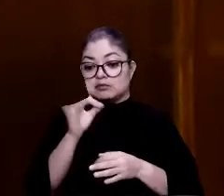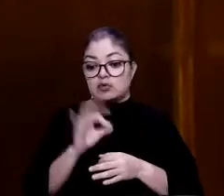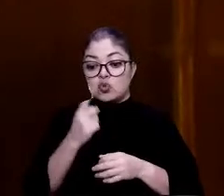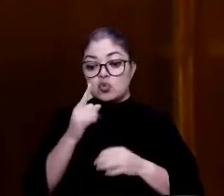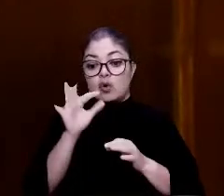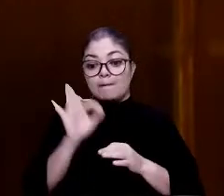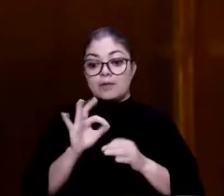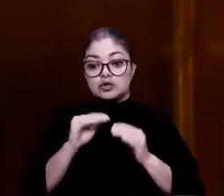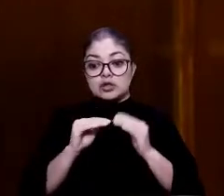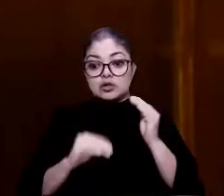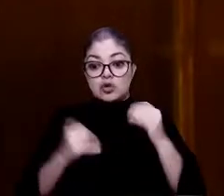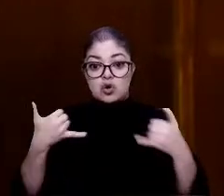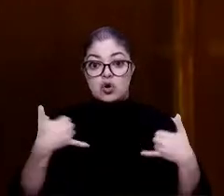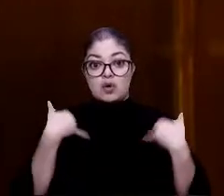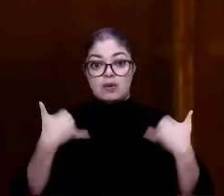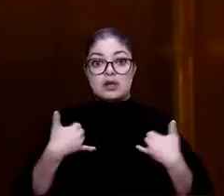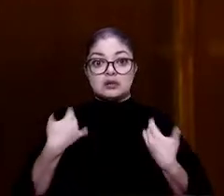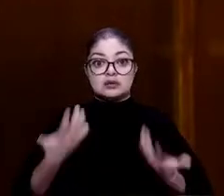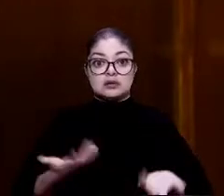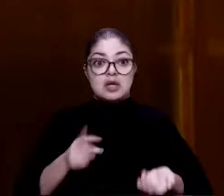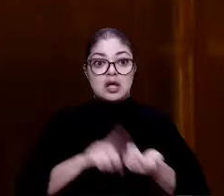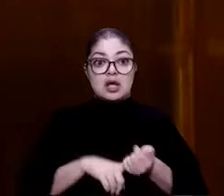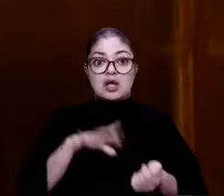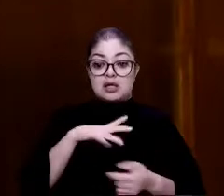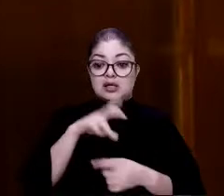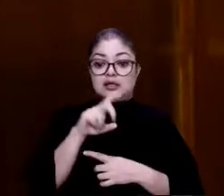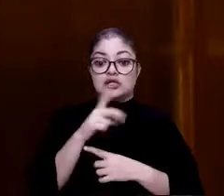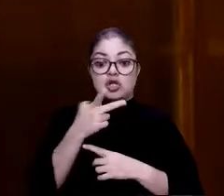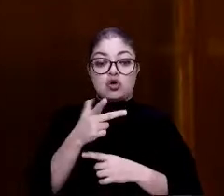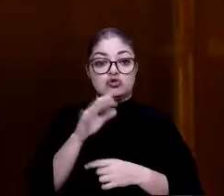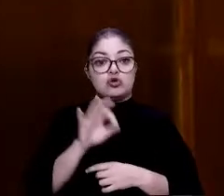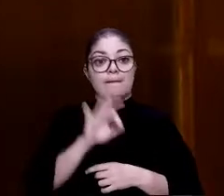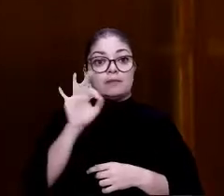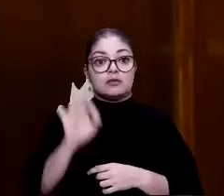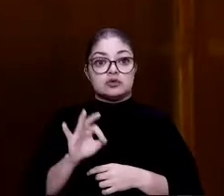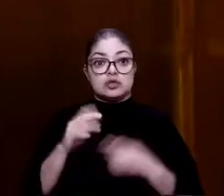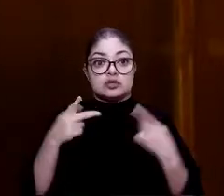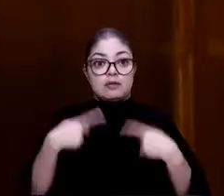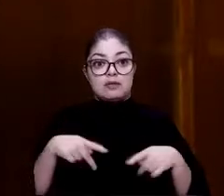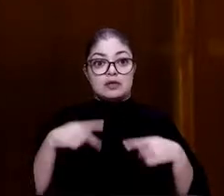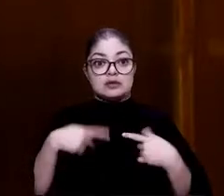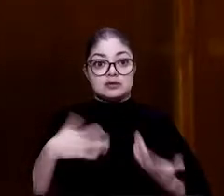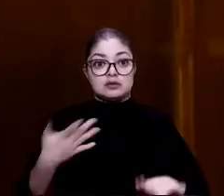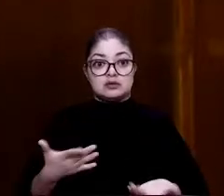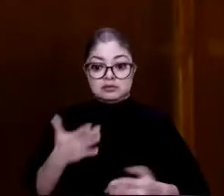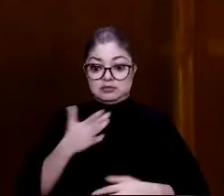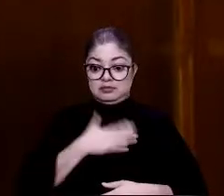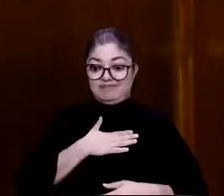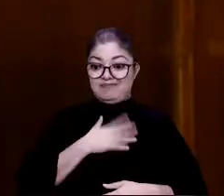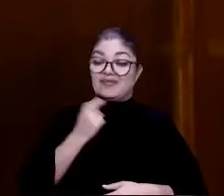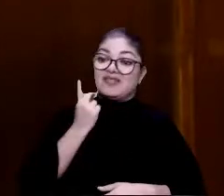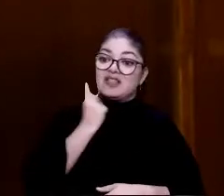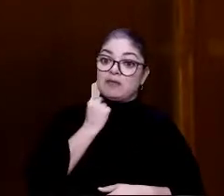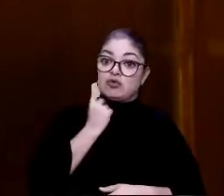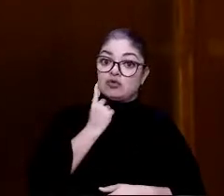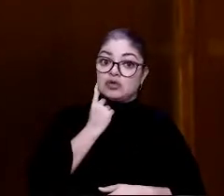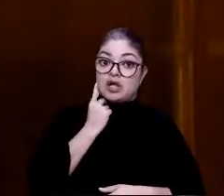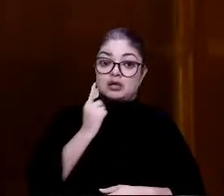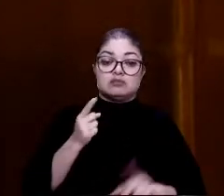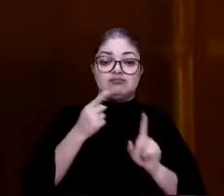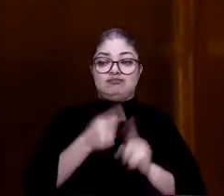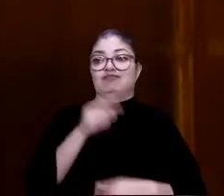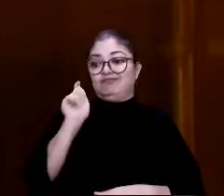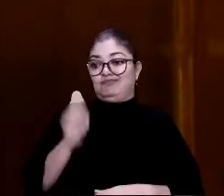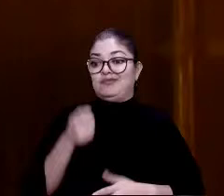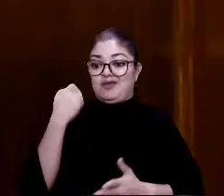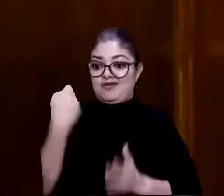cuando la juventud representa prácticamente el 38% de la población. Desde esta diputación, de manera oportuna, denunciamos la falta